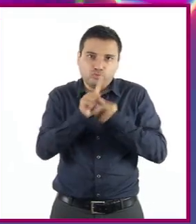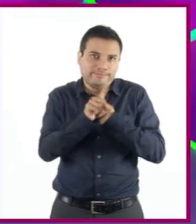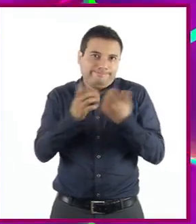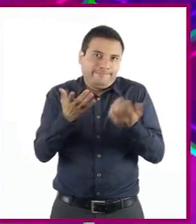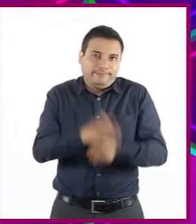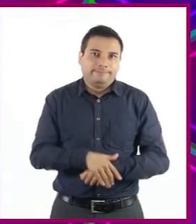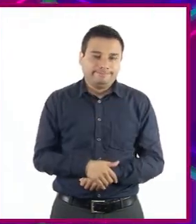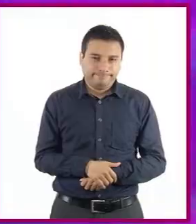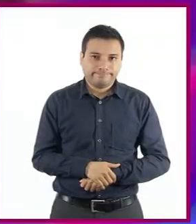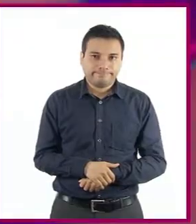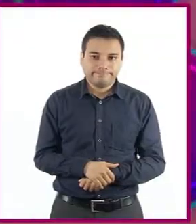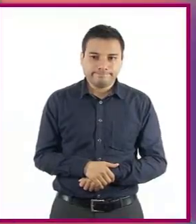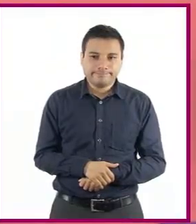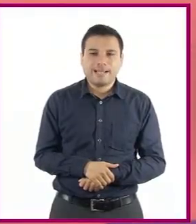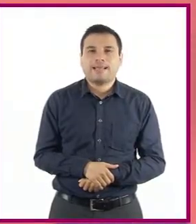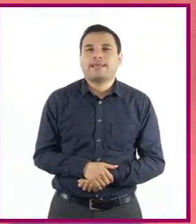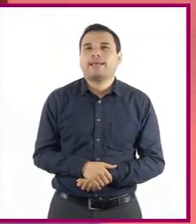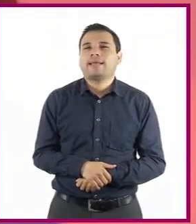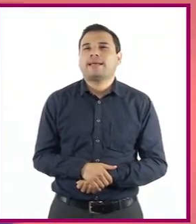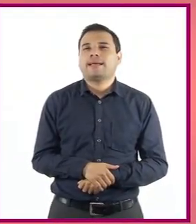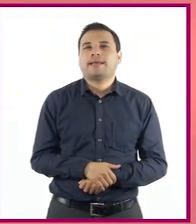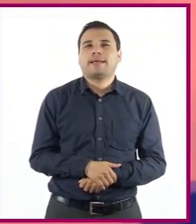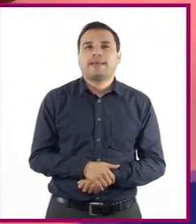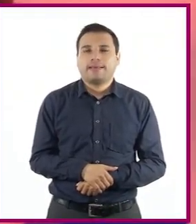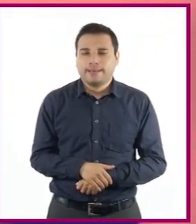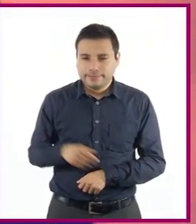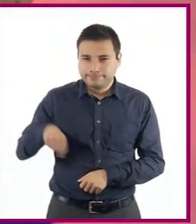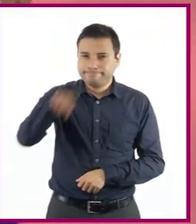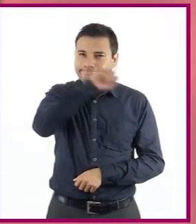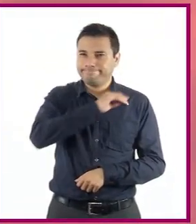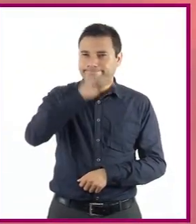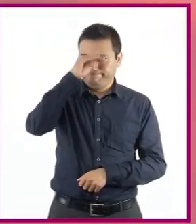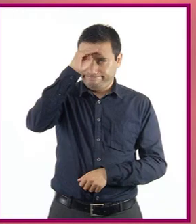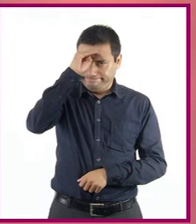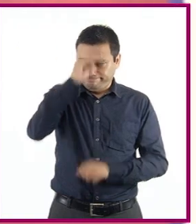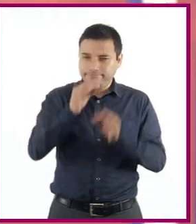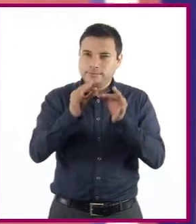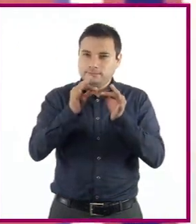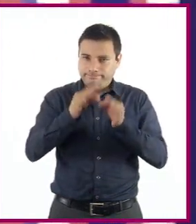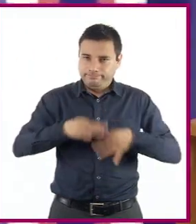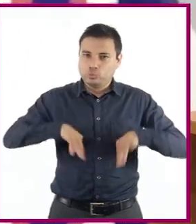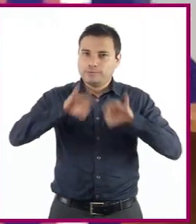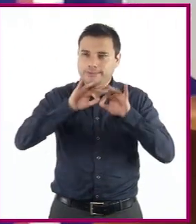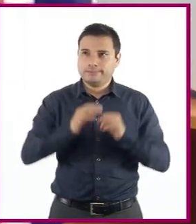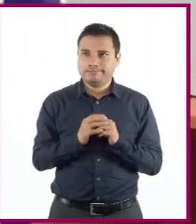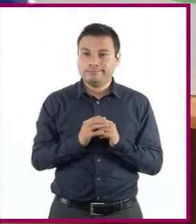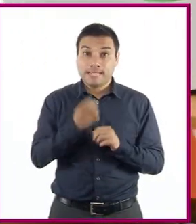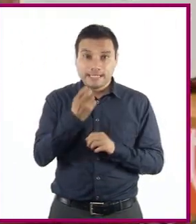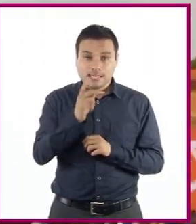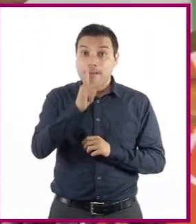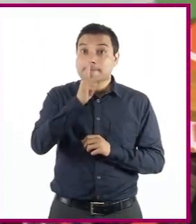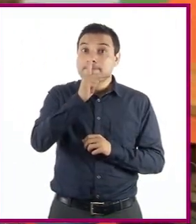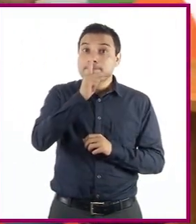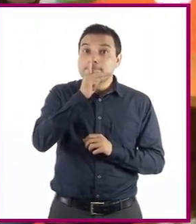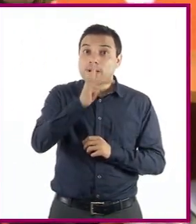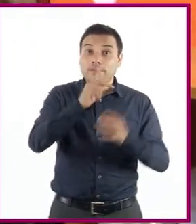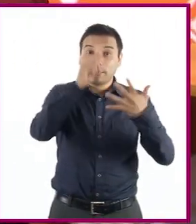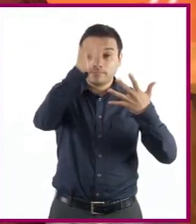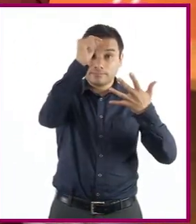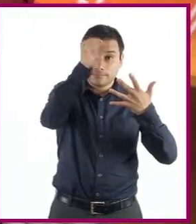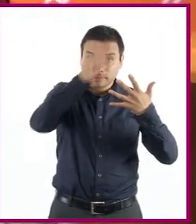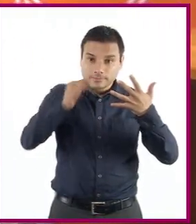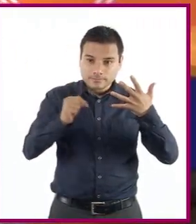presenta. Creo que es importante reflexionar sobre la importancia del uso de estos marcadores del discurso, ya que por medio de